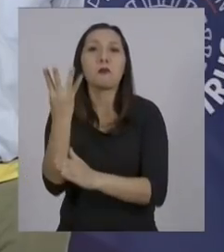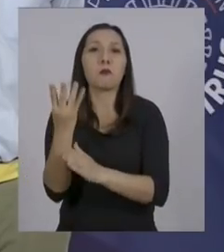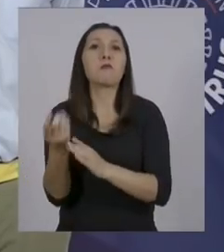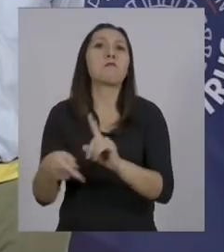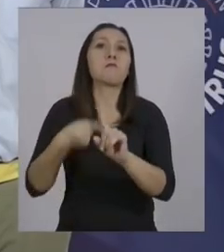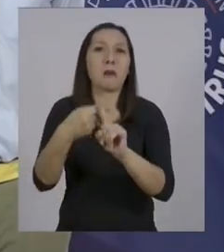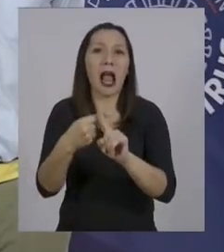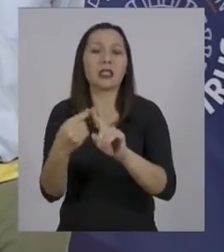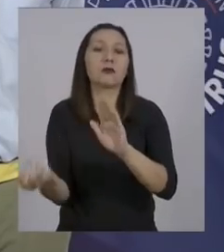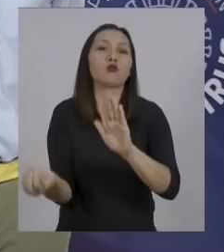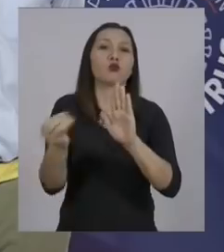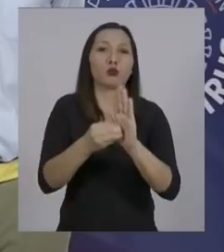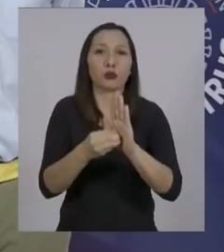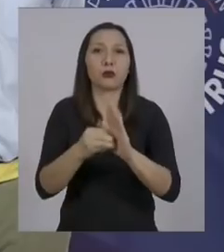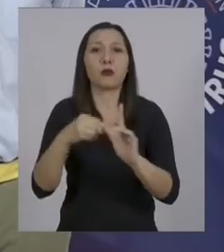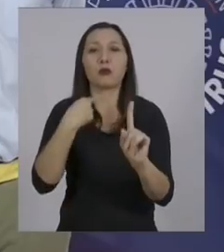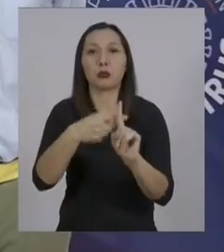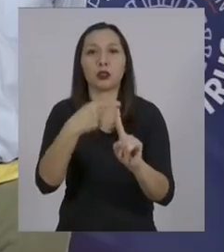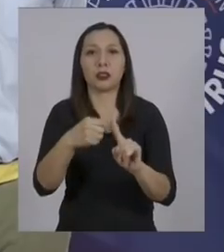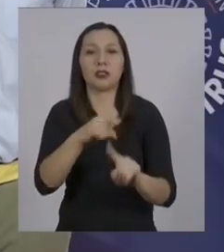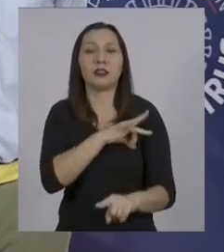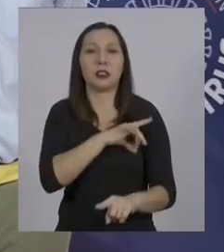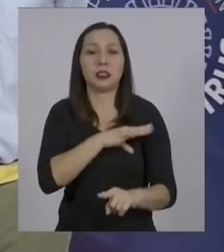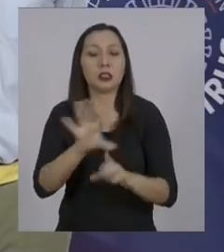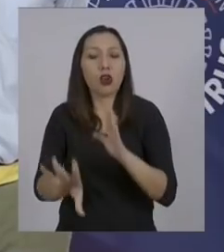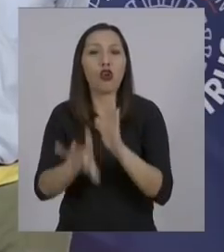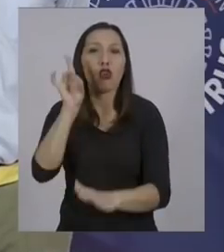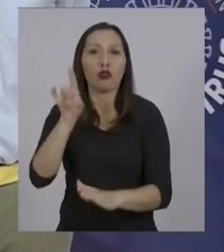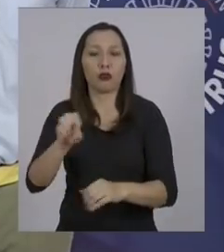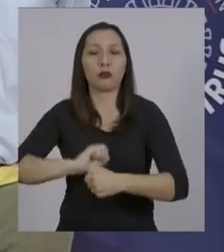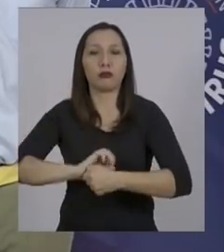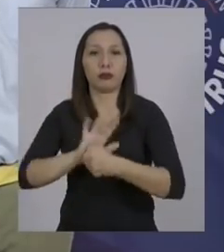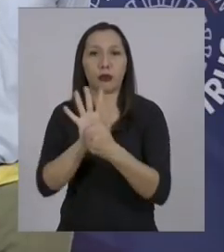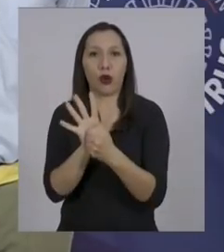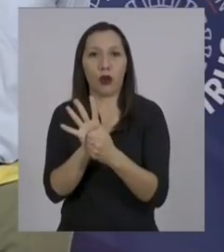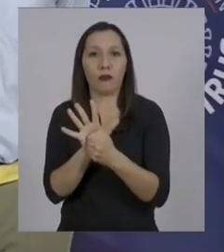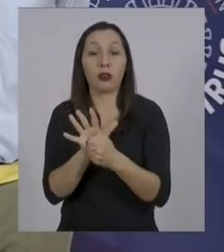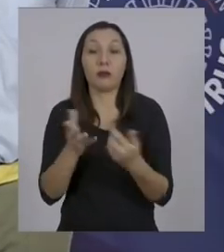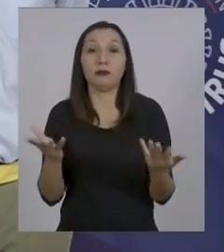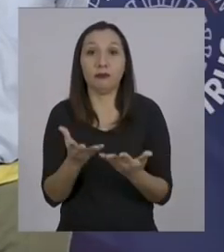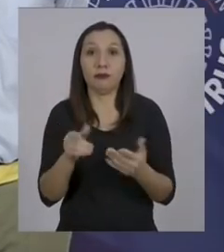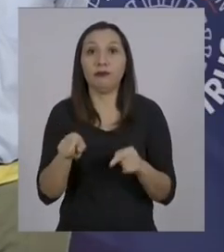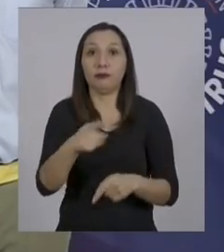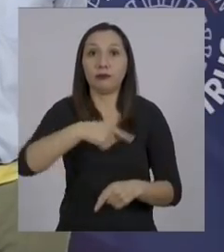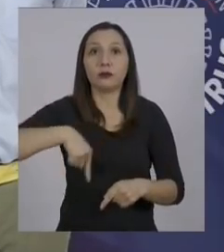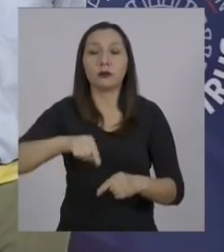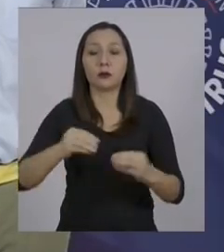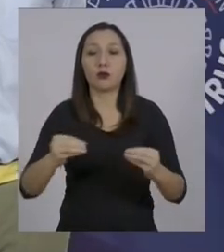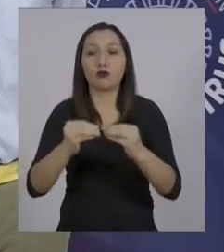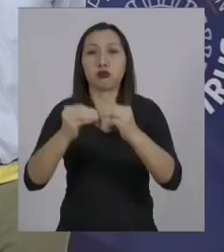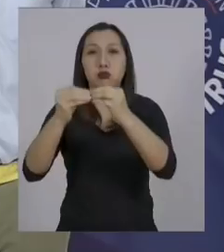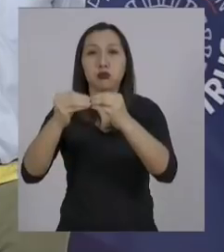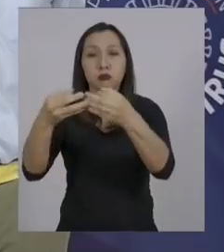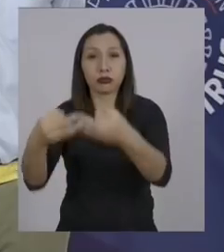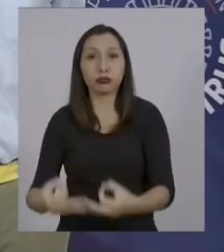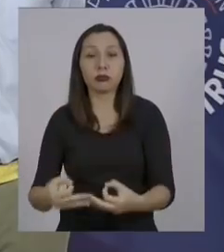casos testeados positivos en el país para coronavirus, lo que nos lleva a un total de